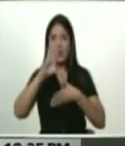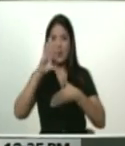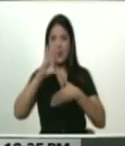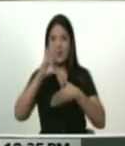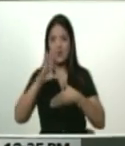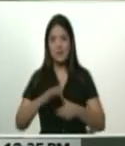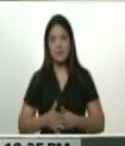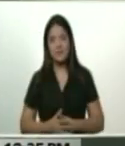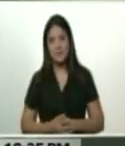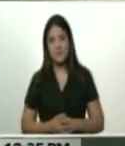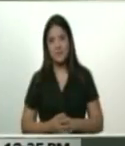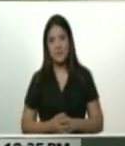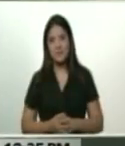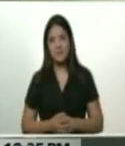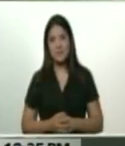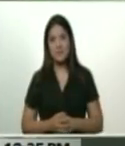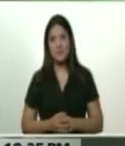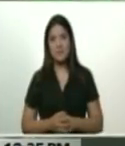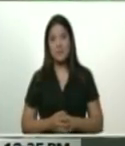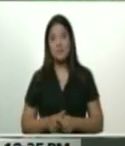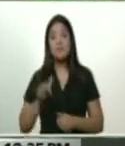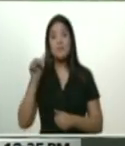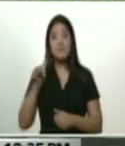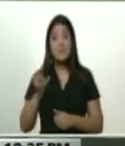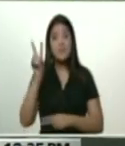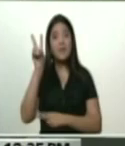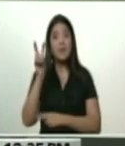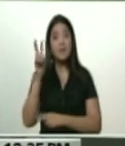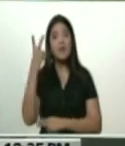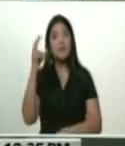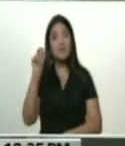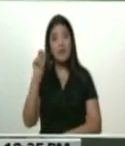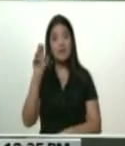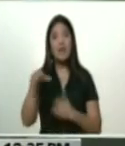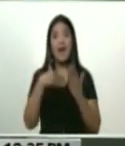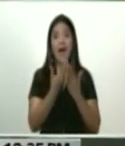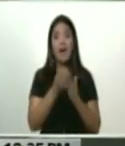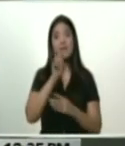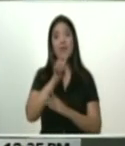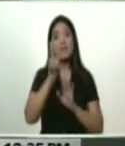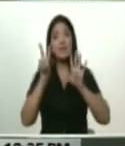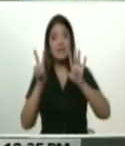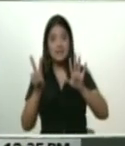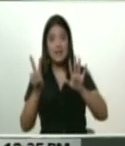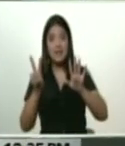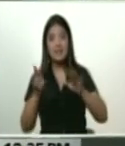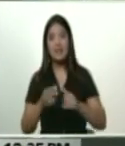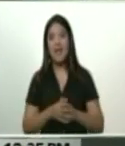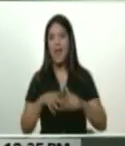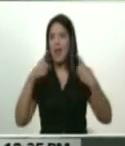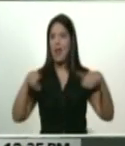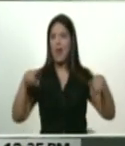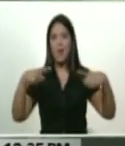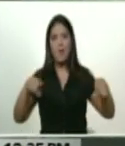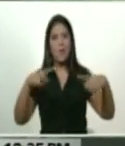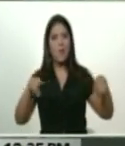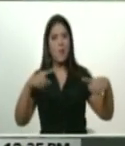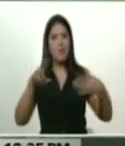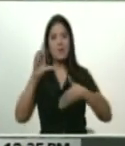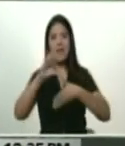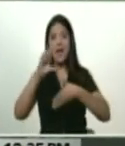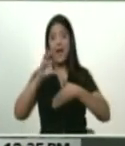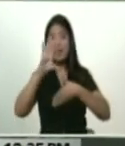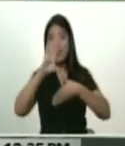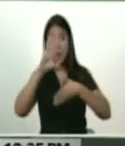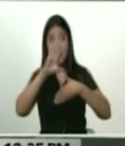americano. Desde este día, viernes 20 y hasta el 27, toda la música de América y